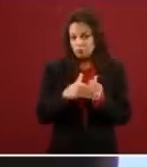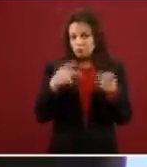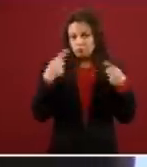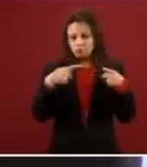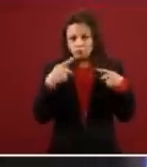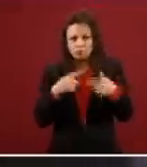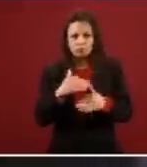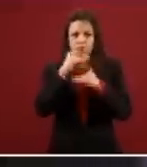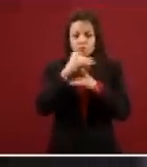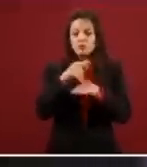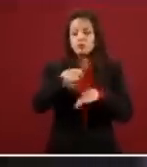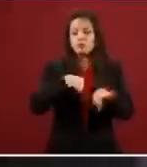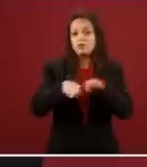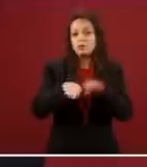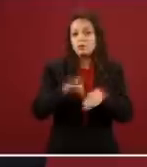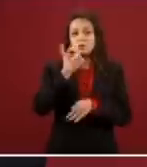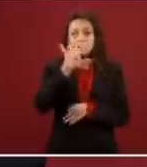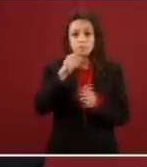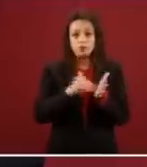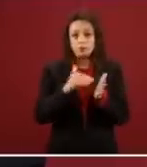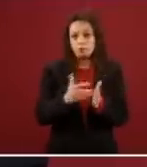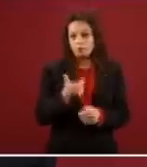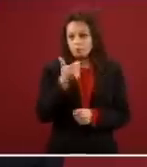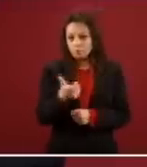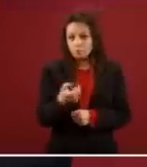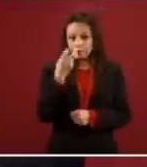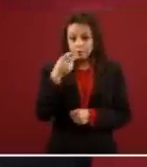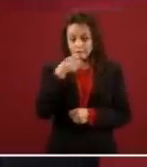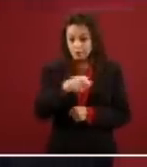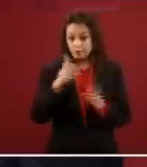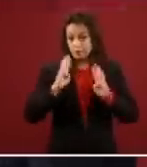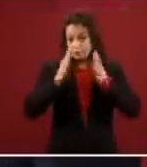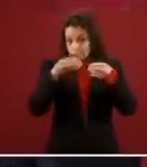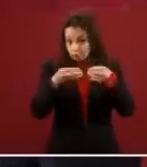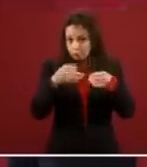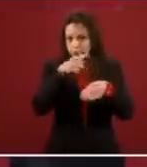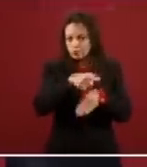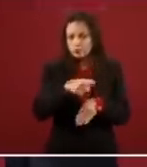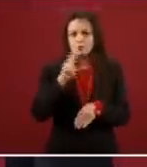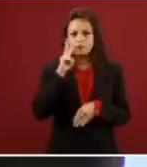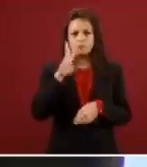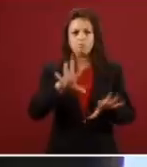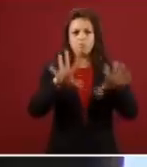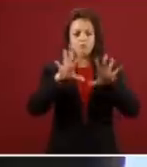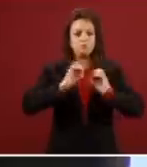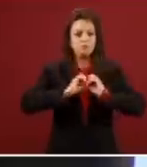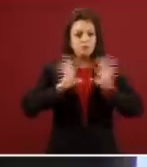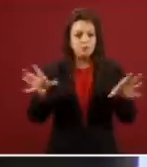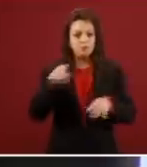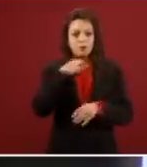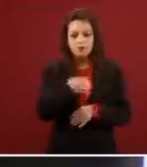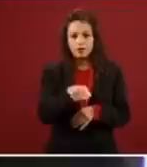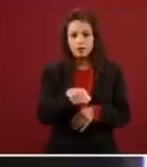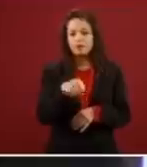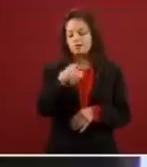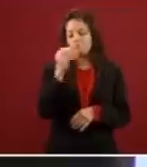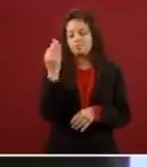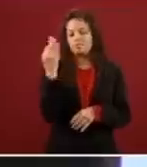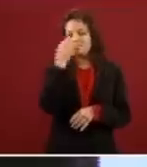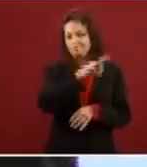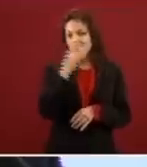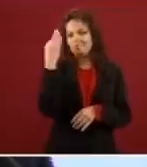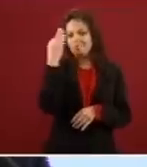anuales por 35 millones de pesos. En este caso en particular destaca la posible presencia de un caso de defraudación